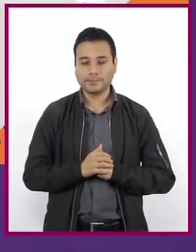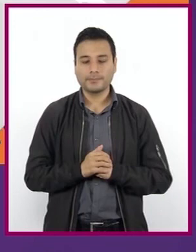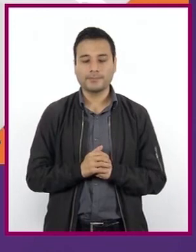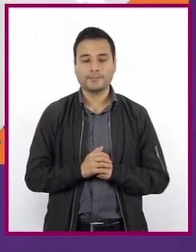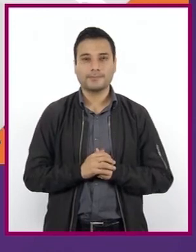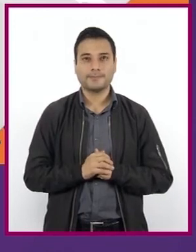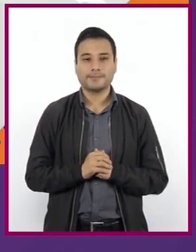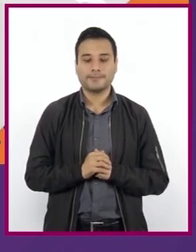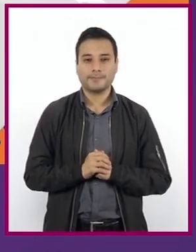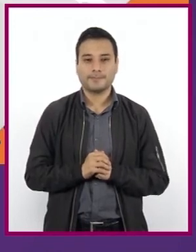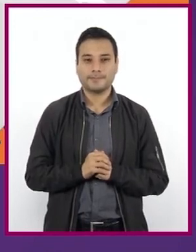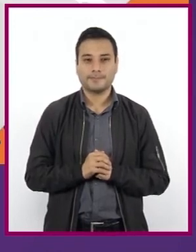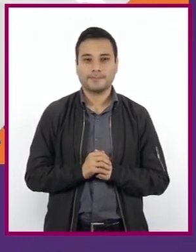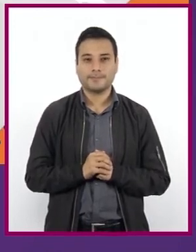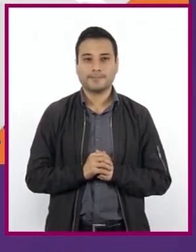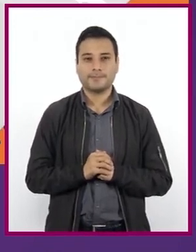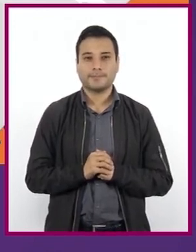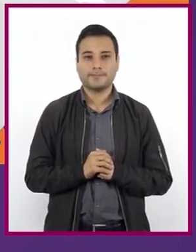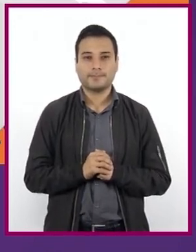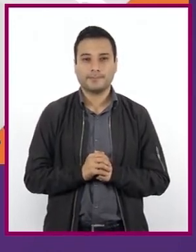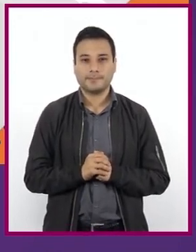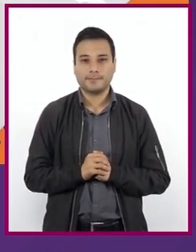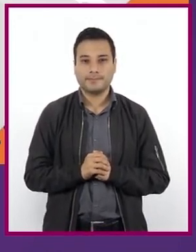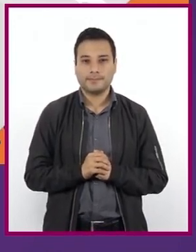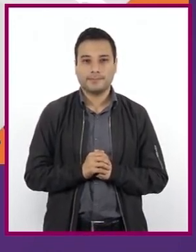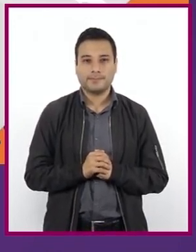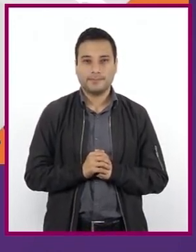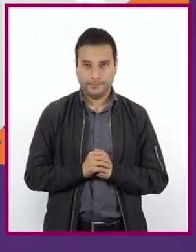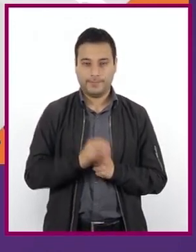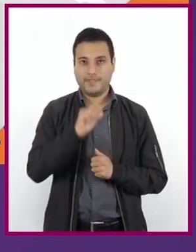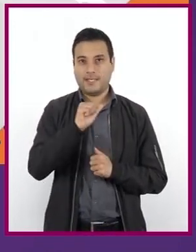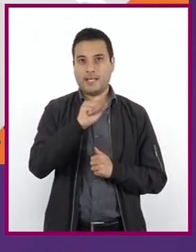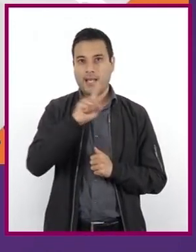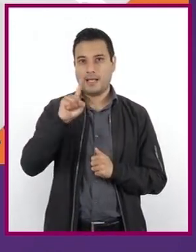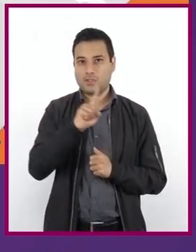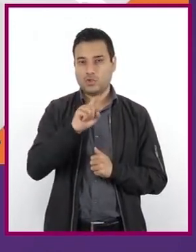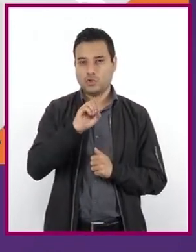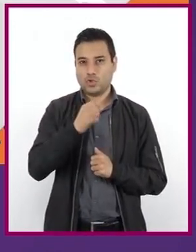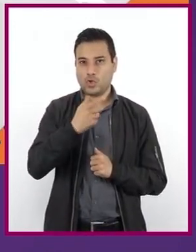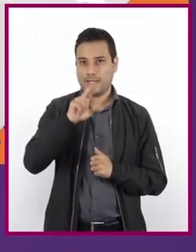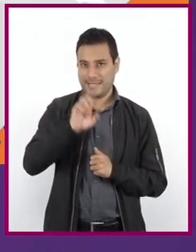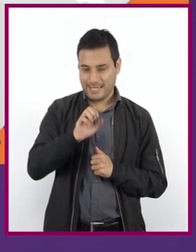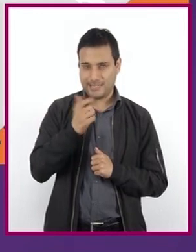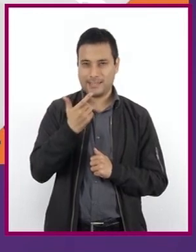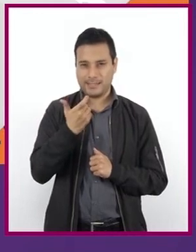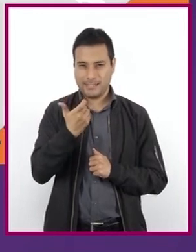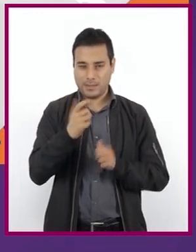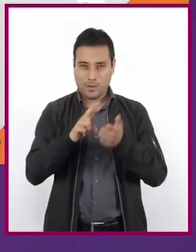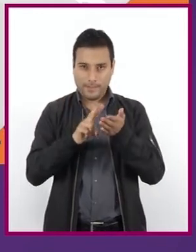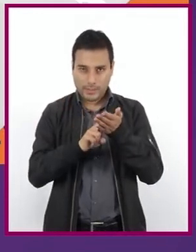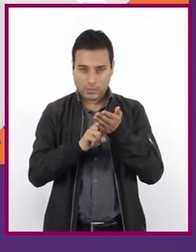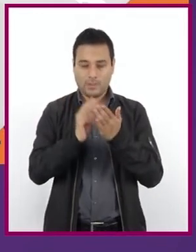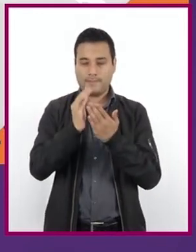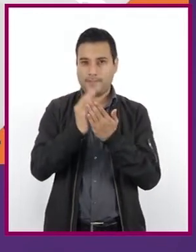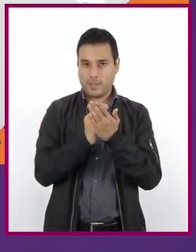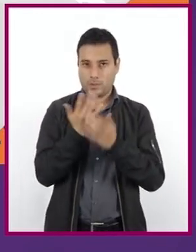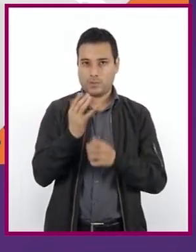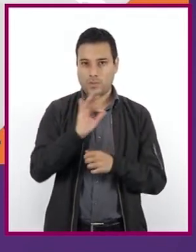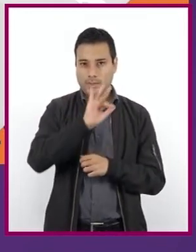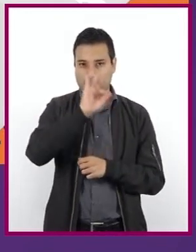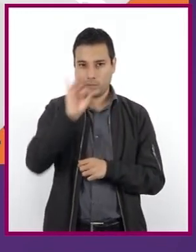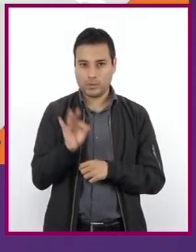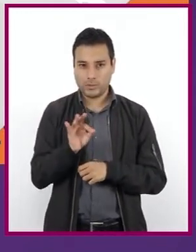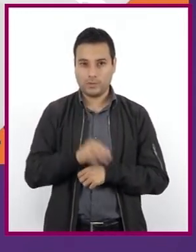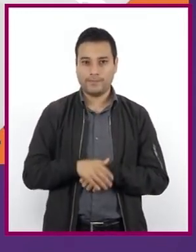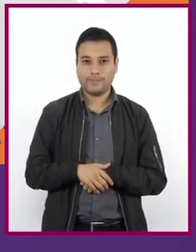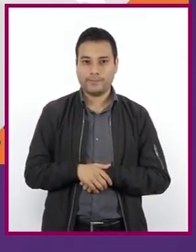Disminución a la mitad del precio del azogue o mercurio, material indispensable en la extracción de